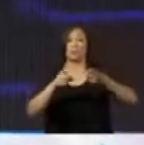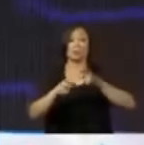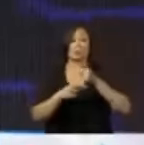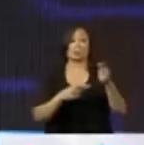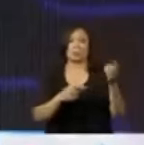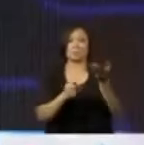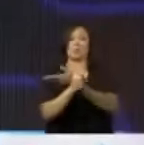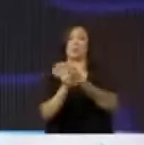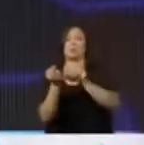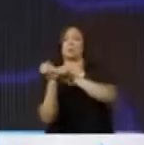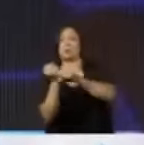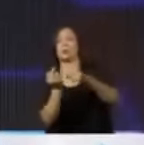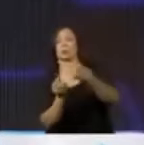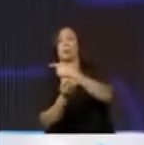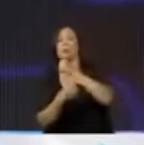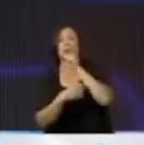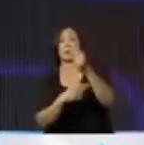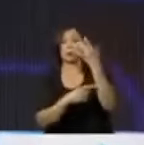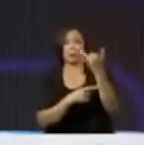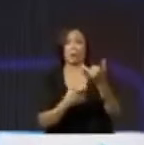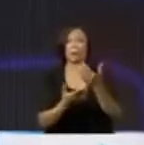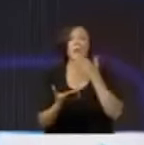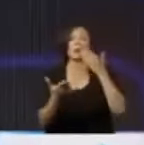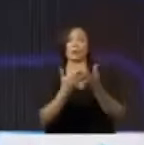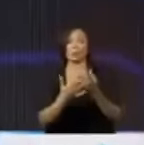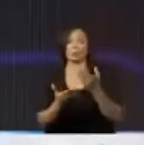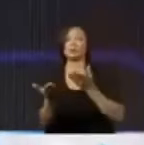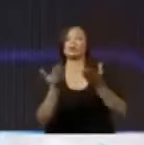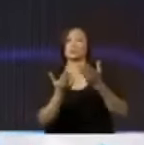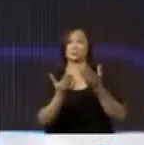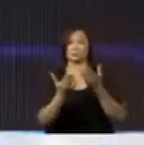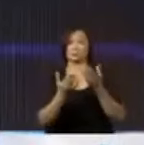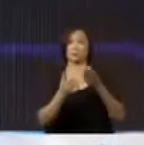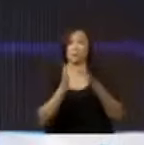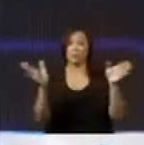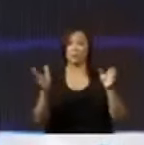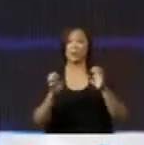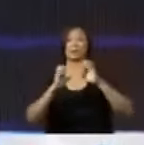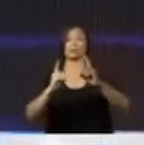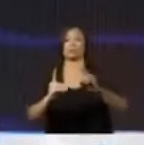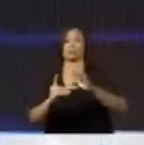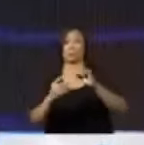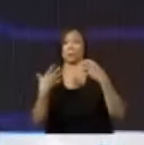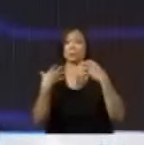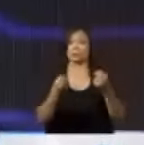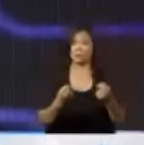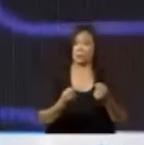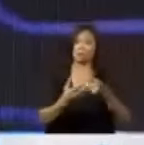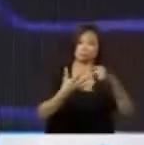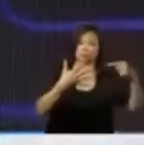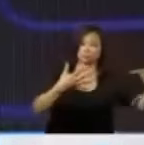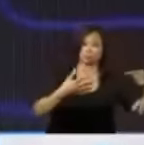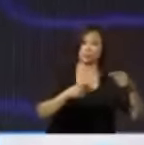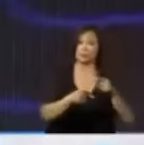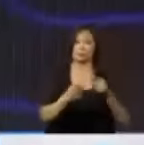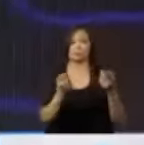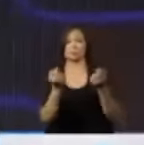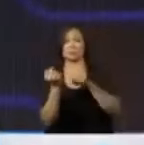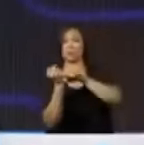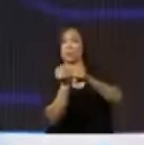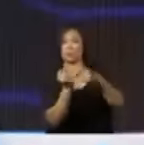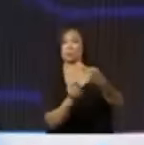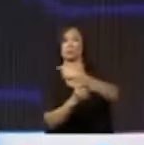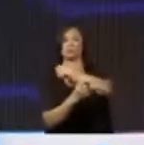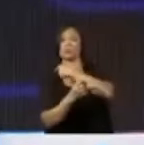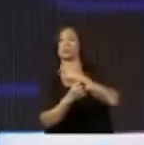gobierno se ponchó. En lo que tiene que ver con la calidad de los servicios públicos, en educación, en salud, etcétera, este gobierno se